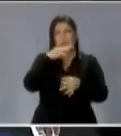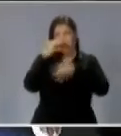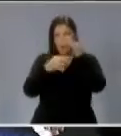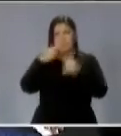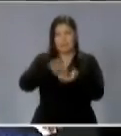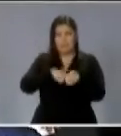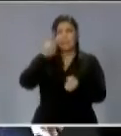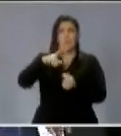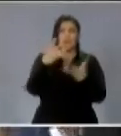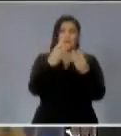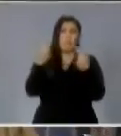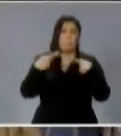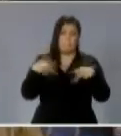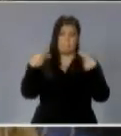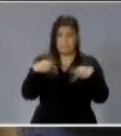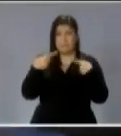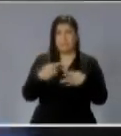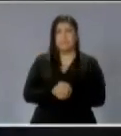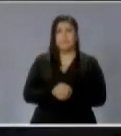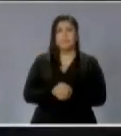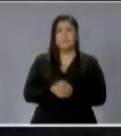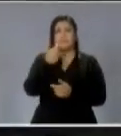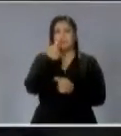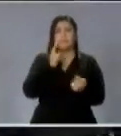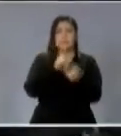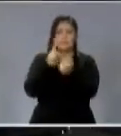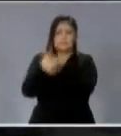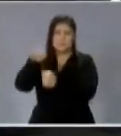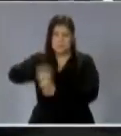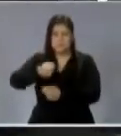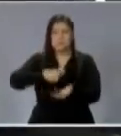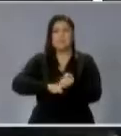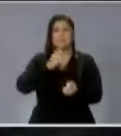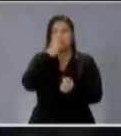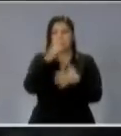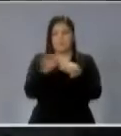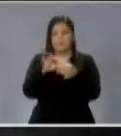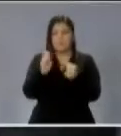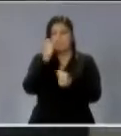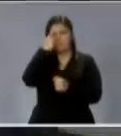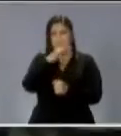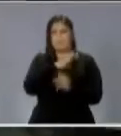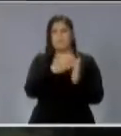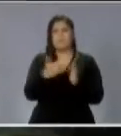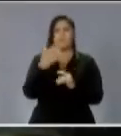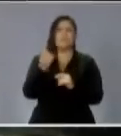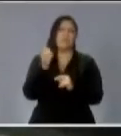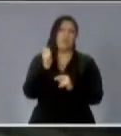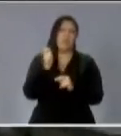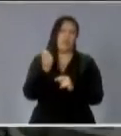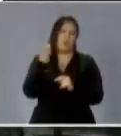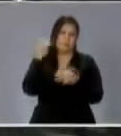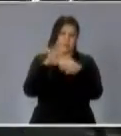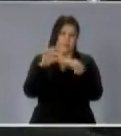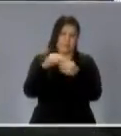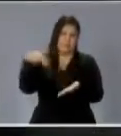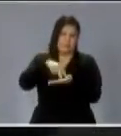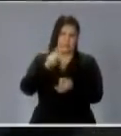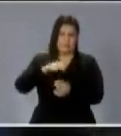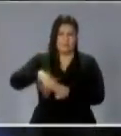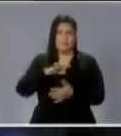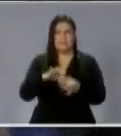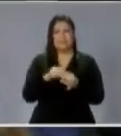encarrerado, expuso que para reducir la inseguridad pública su gobierno privilegió la coordinación y el